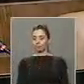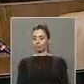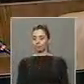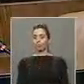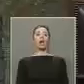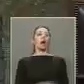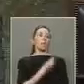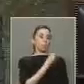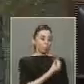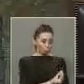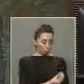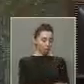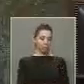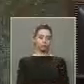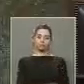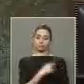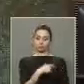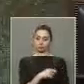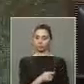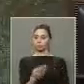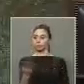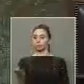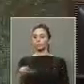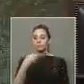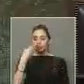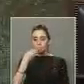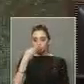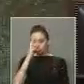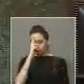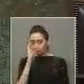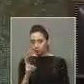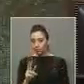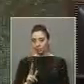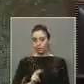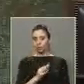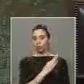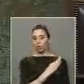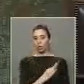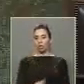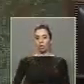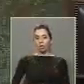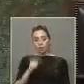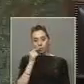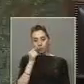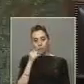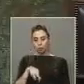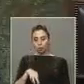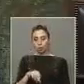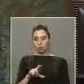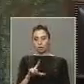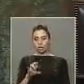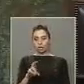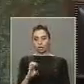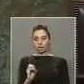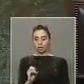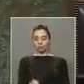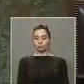Muy bien. Le ofrezco la palabra al honorable señor diputado don Patricio Melero.